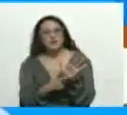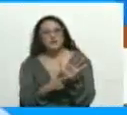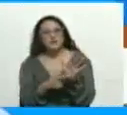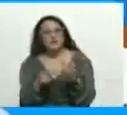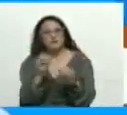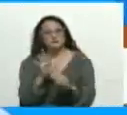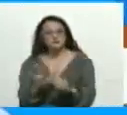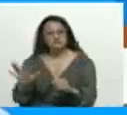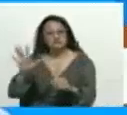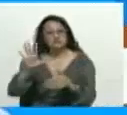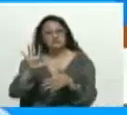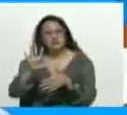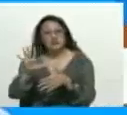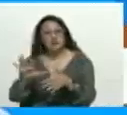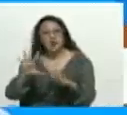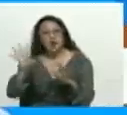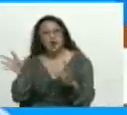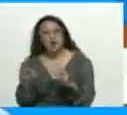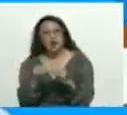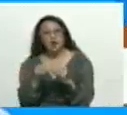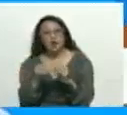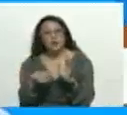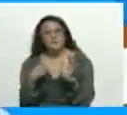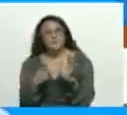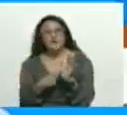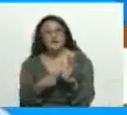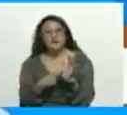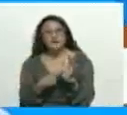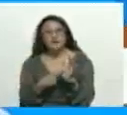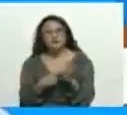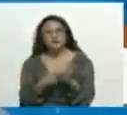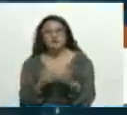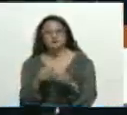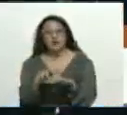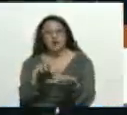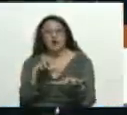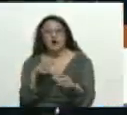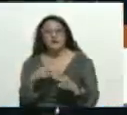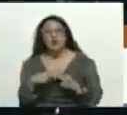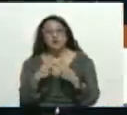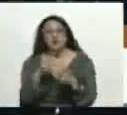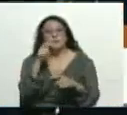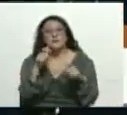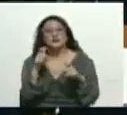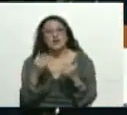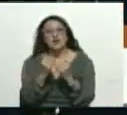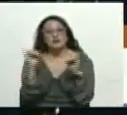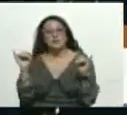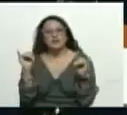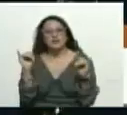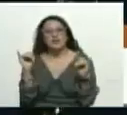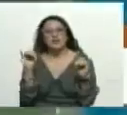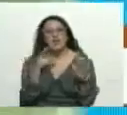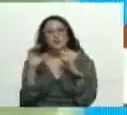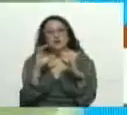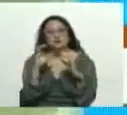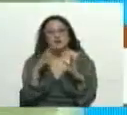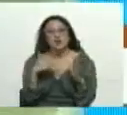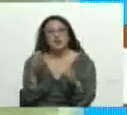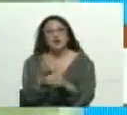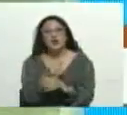continente entero un archipiélago inmenso de voluntades comunicacionales emancipadoras pudiera encontrar